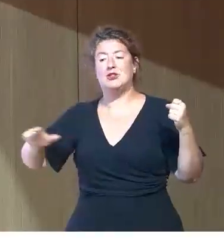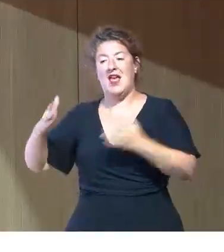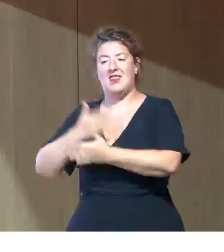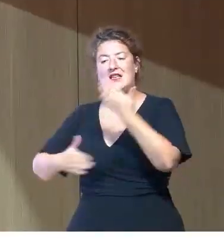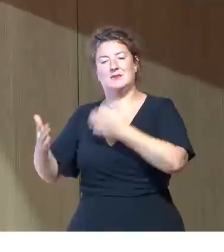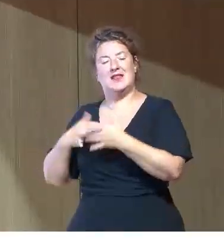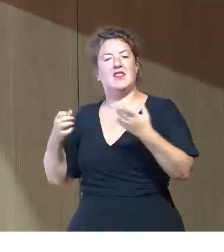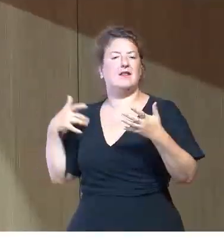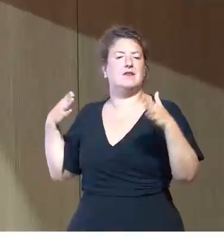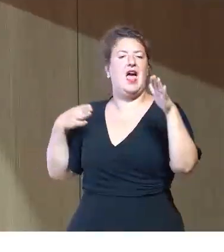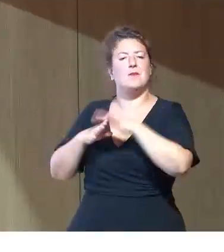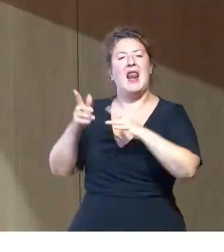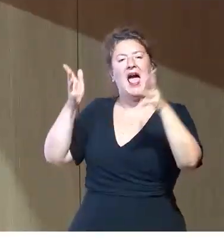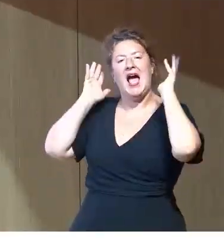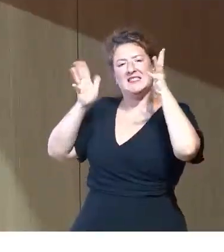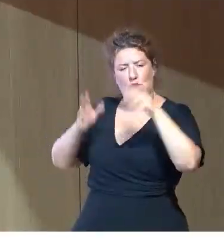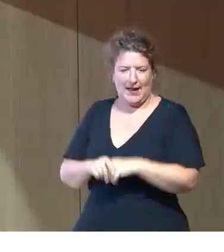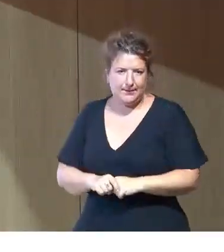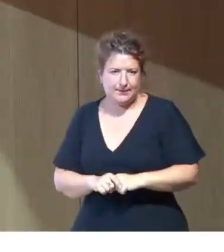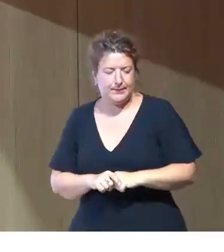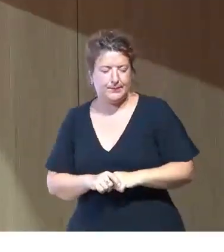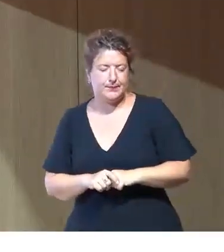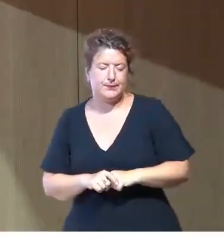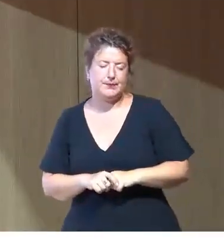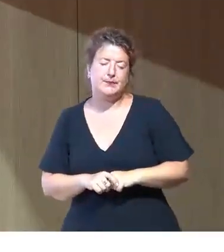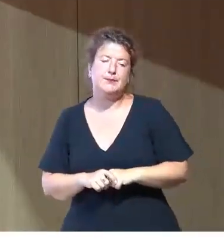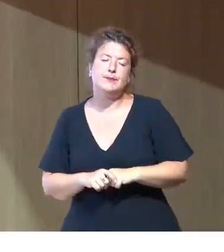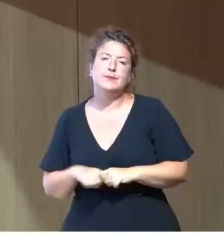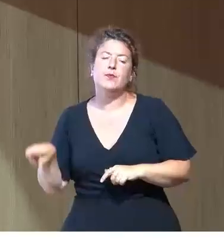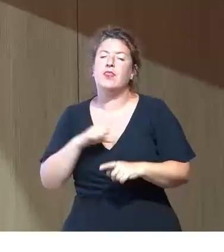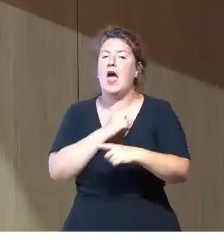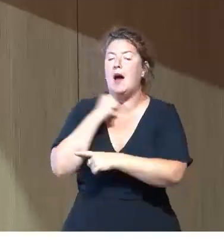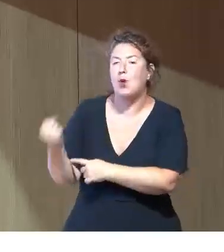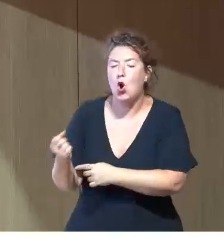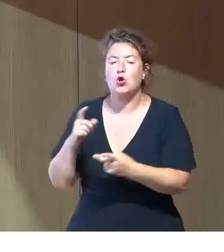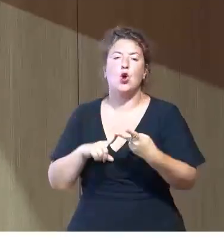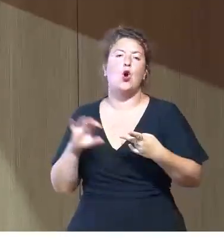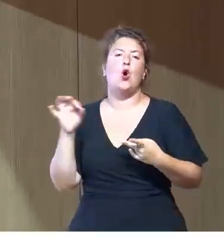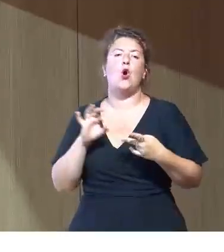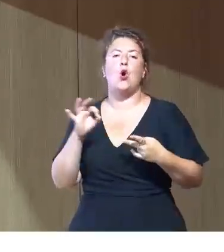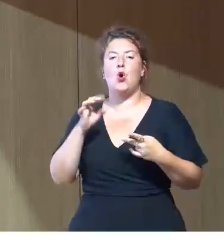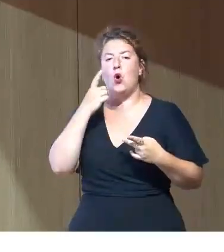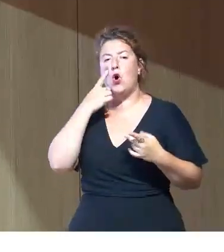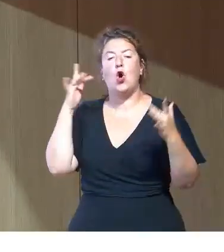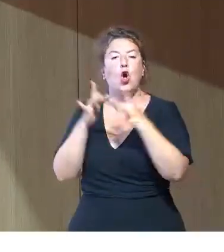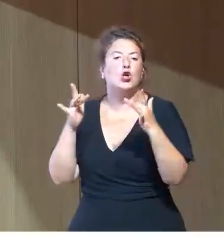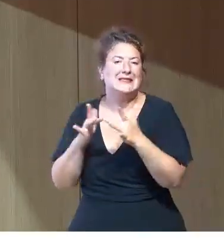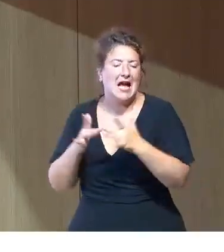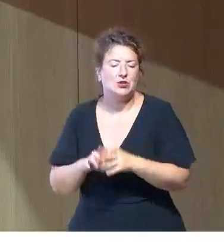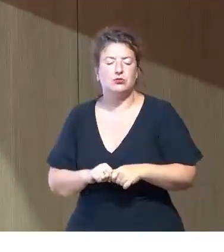cierta asesoría bien brindándoles apoyo brindándoles quizás los contactos